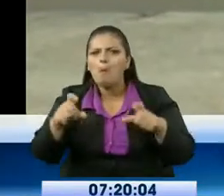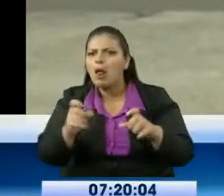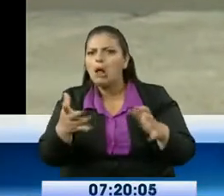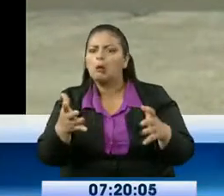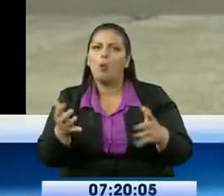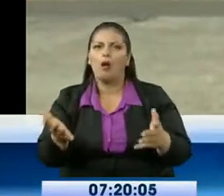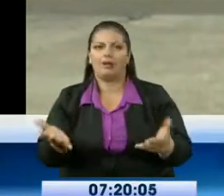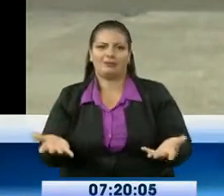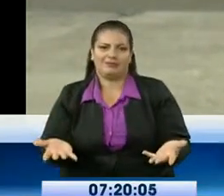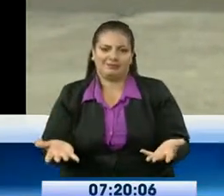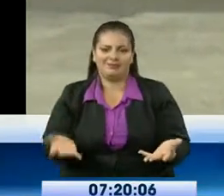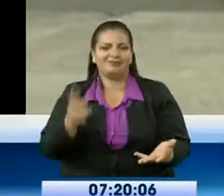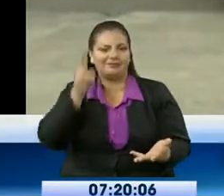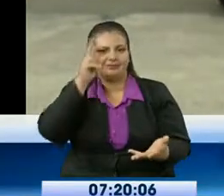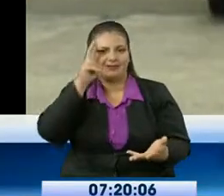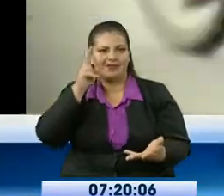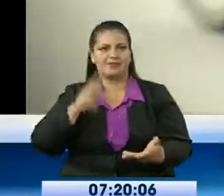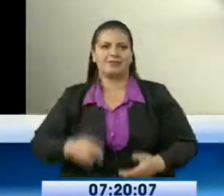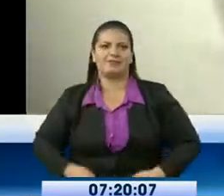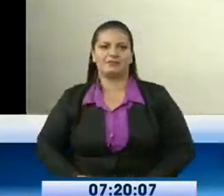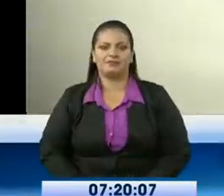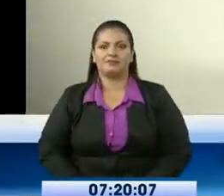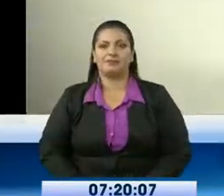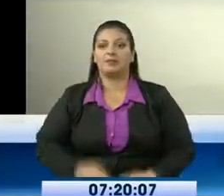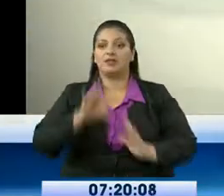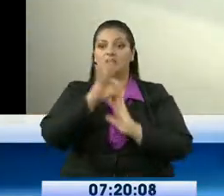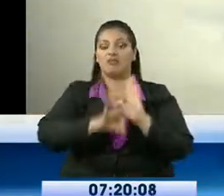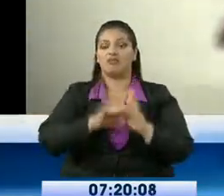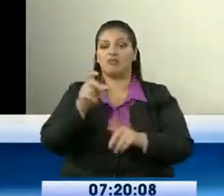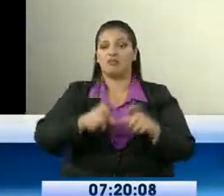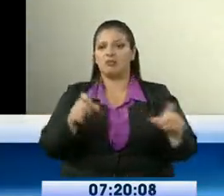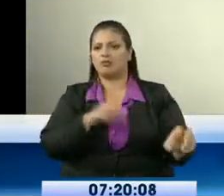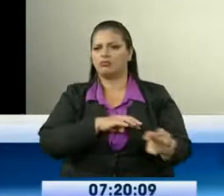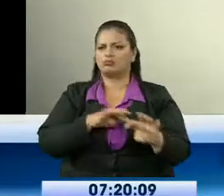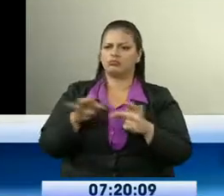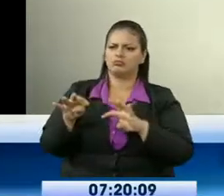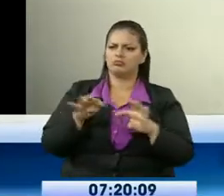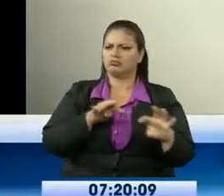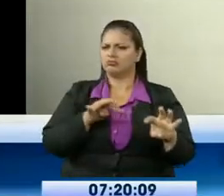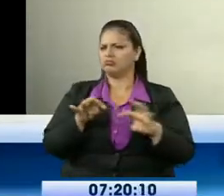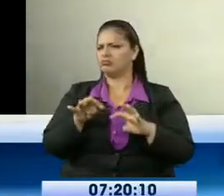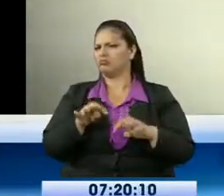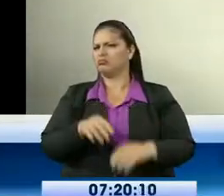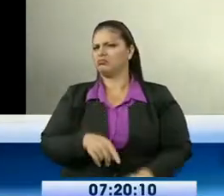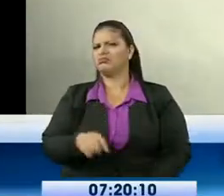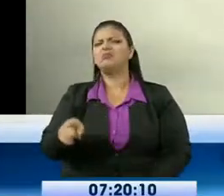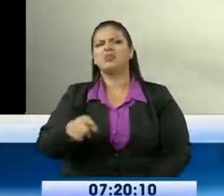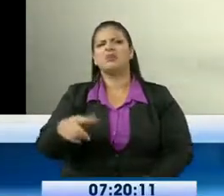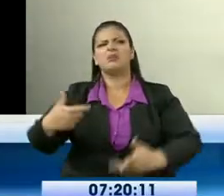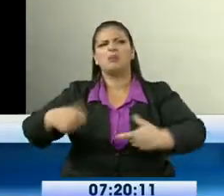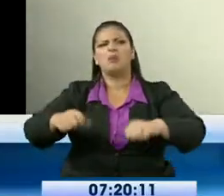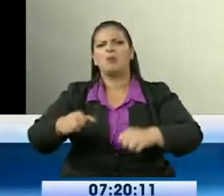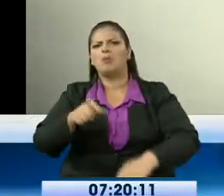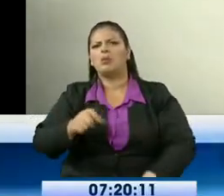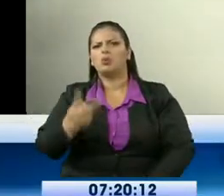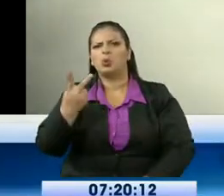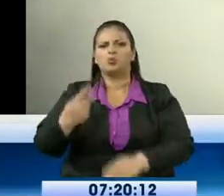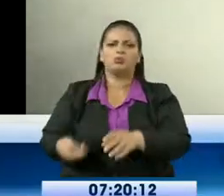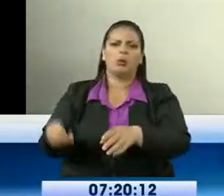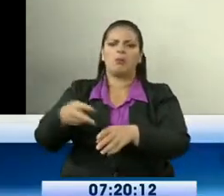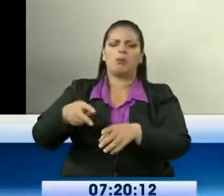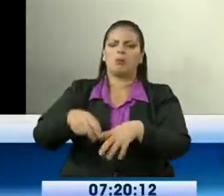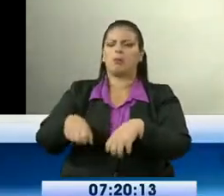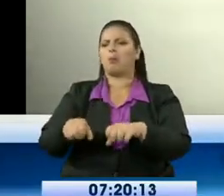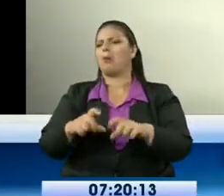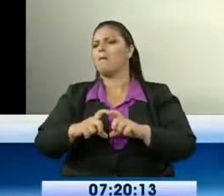habitantes expresan que ya es común observar el tránsito diario de dos personas sobre estos vehículos livianos, los